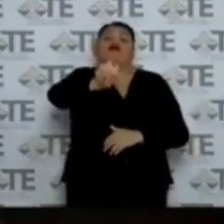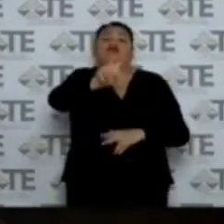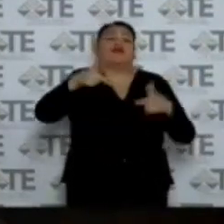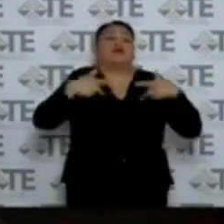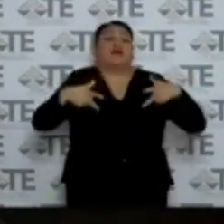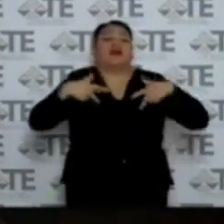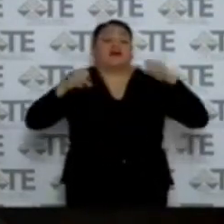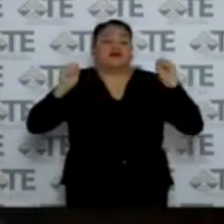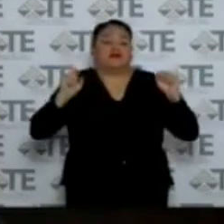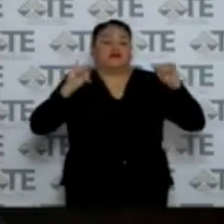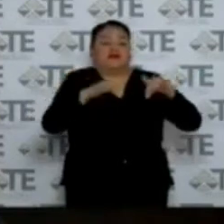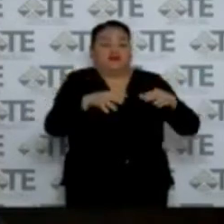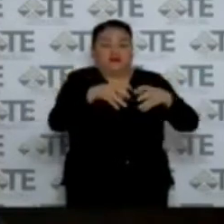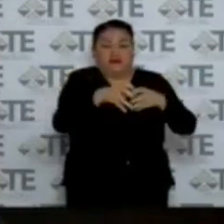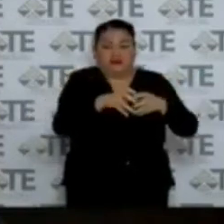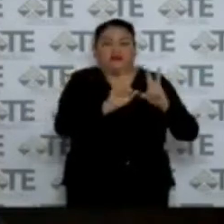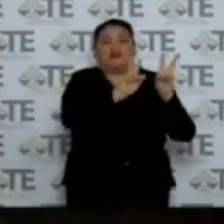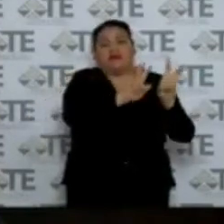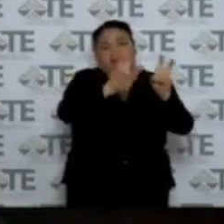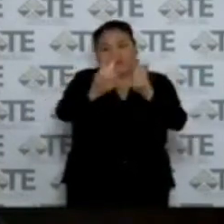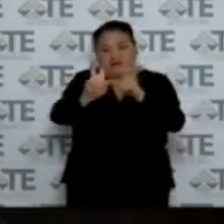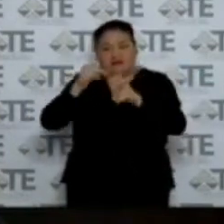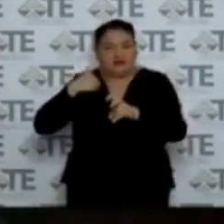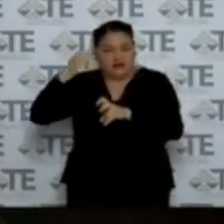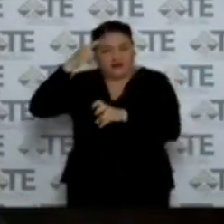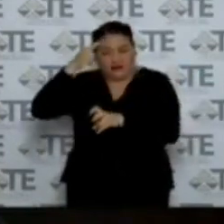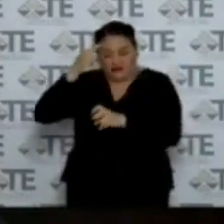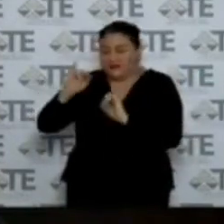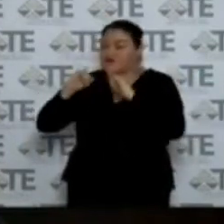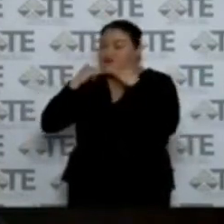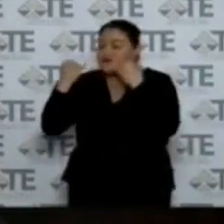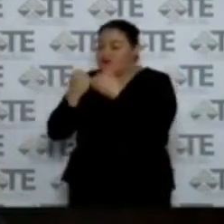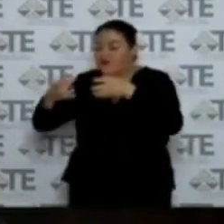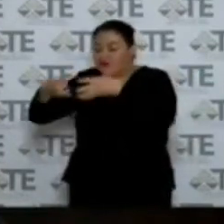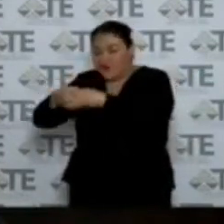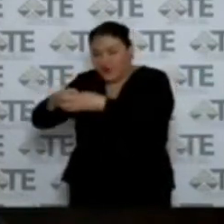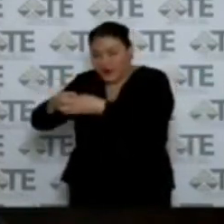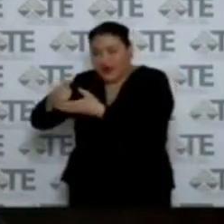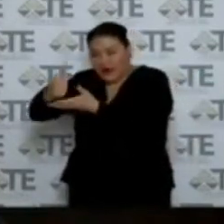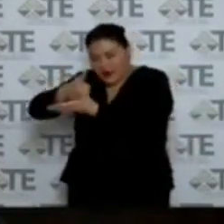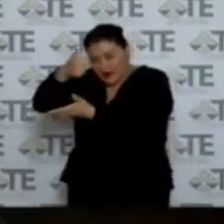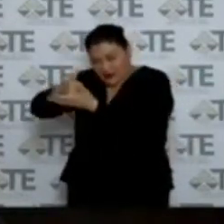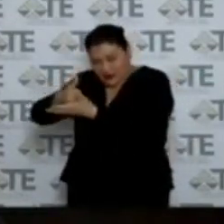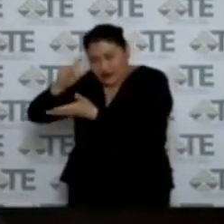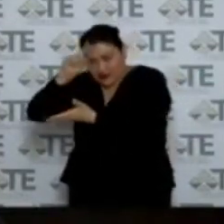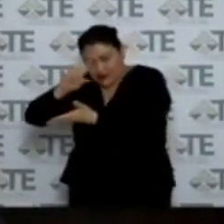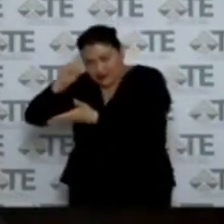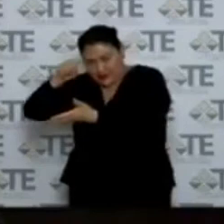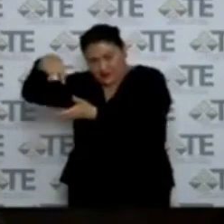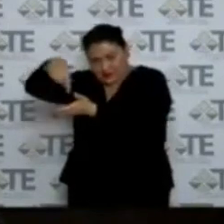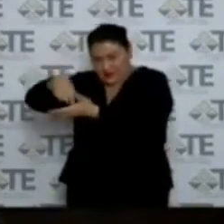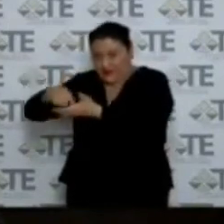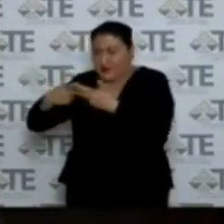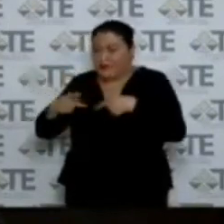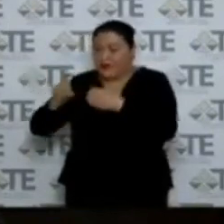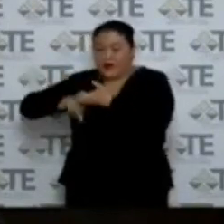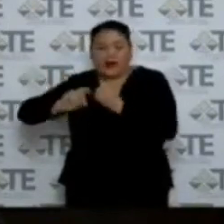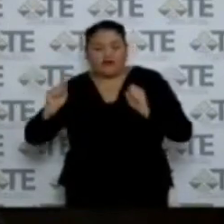integrantes en las áreas operativas del Consejo Ciudadano, en los centros de contacto, para